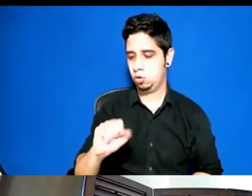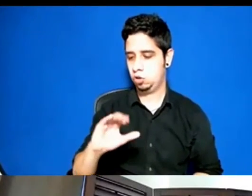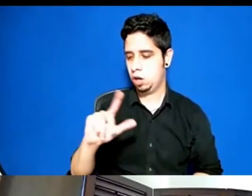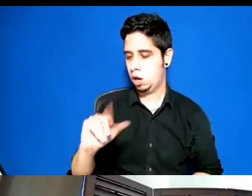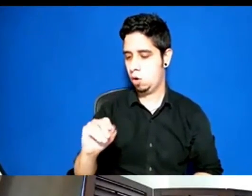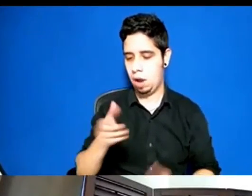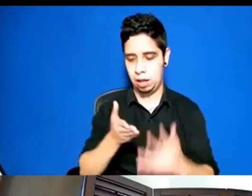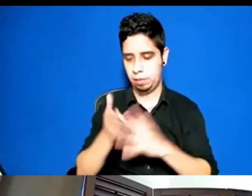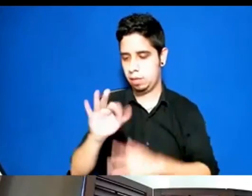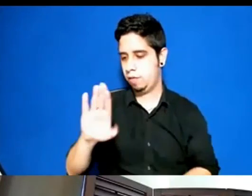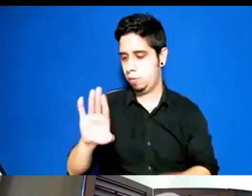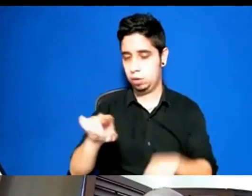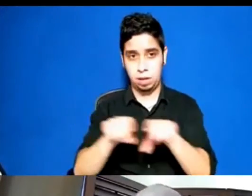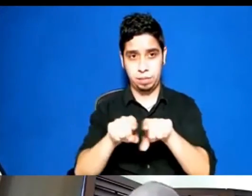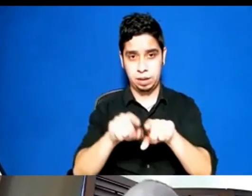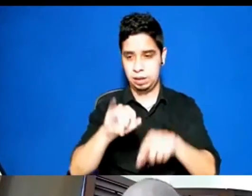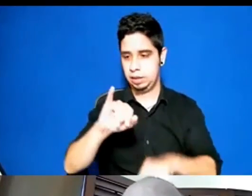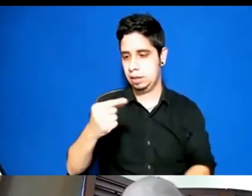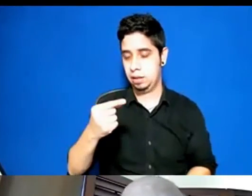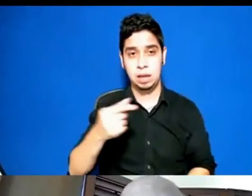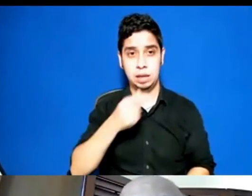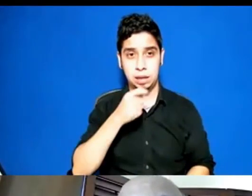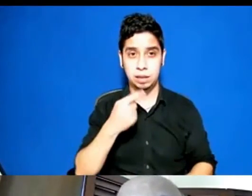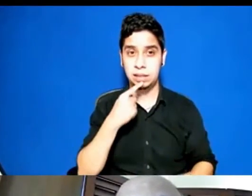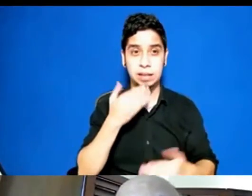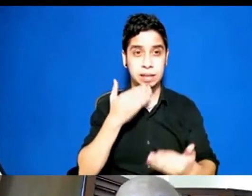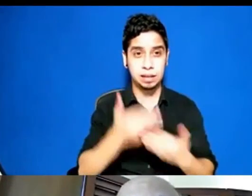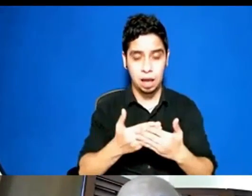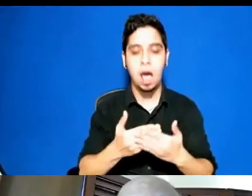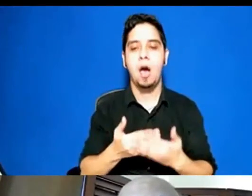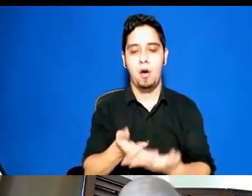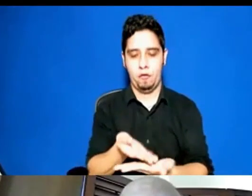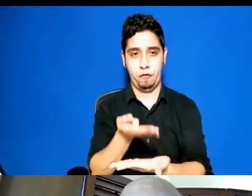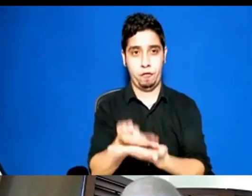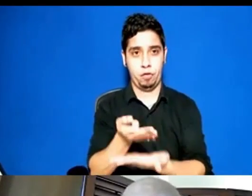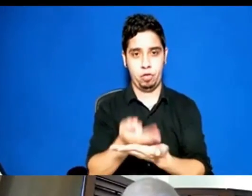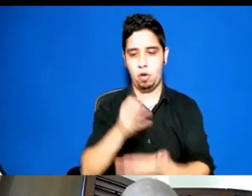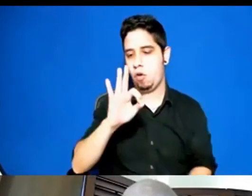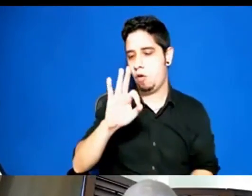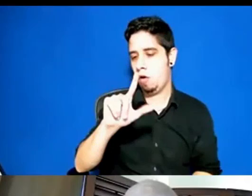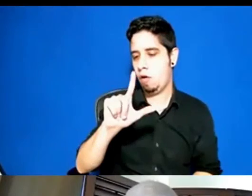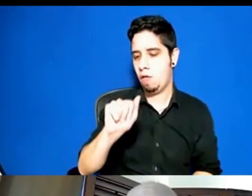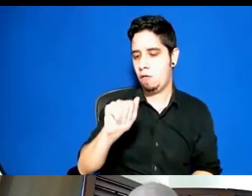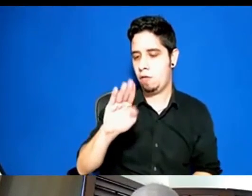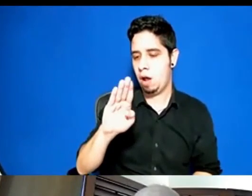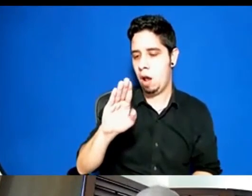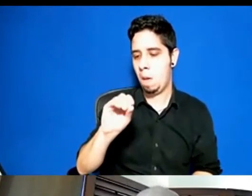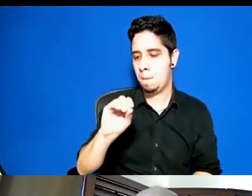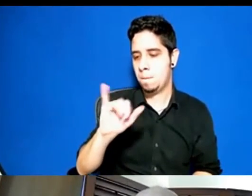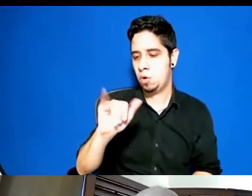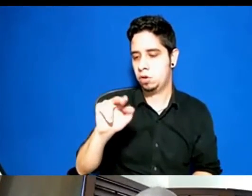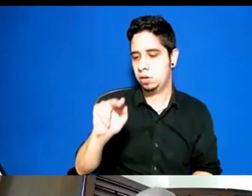como siempre. ¿Y a quién tenemos que agradecer, Javier? Al Fondo Flamboyán para las Artes, que hace posible esta conversación